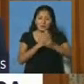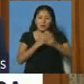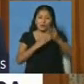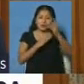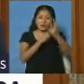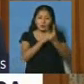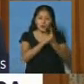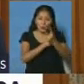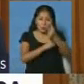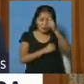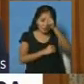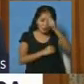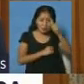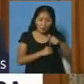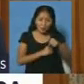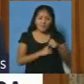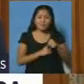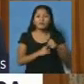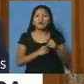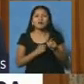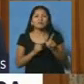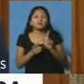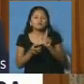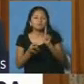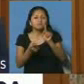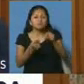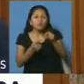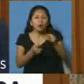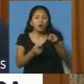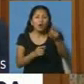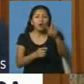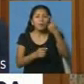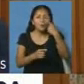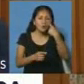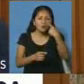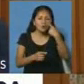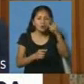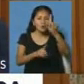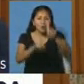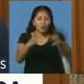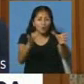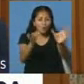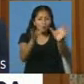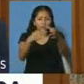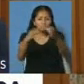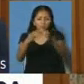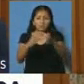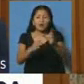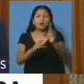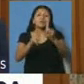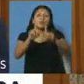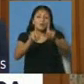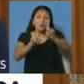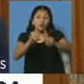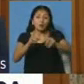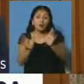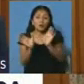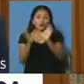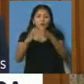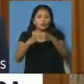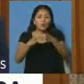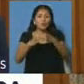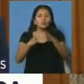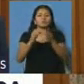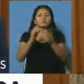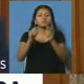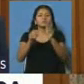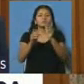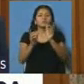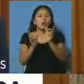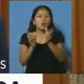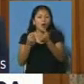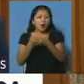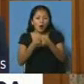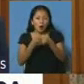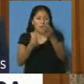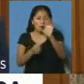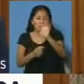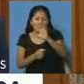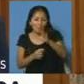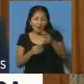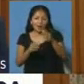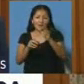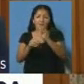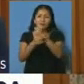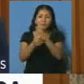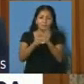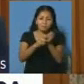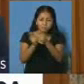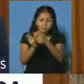seguridad de la provincia con los municipios y en algunos casos inclusive hasta con las comparsas que participaron es decir fue un trabajo consensuado acá no